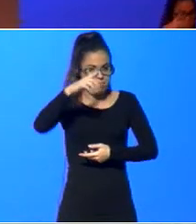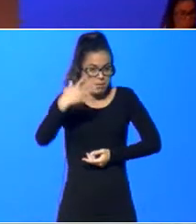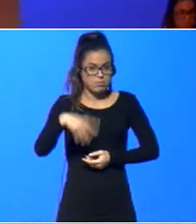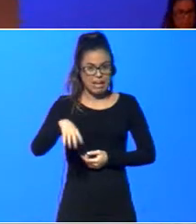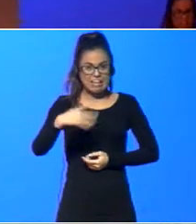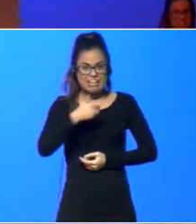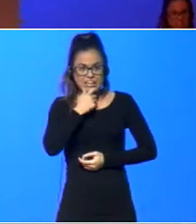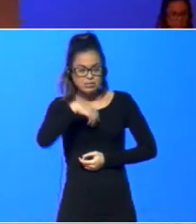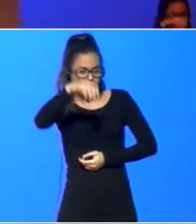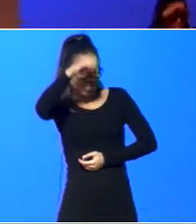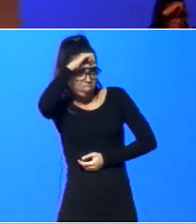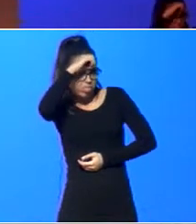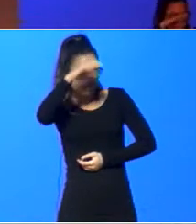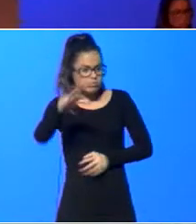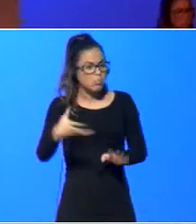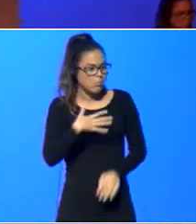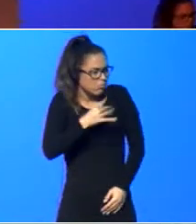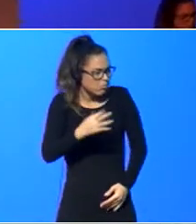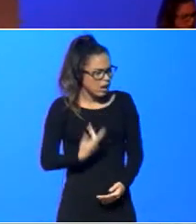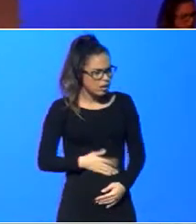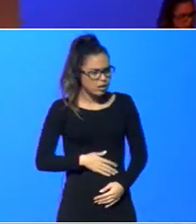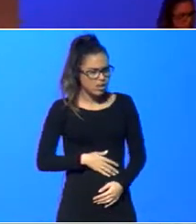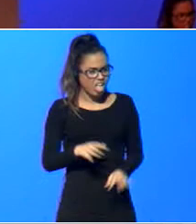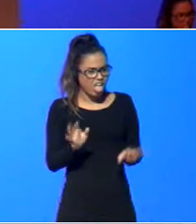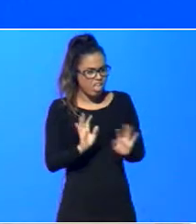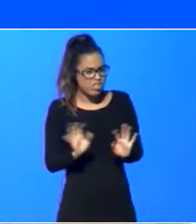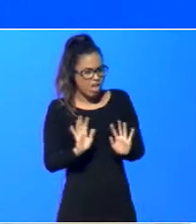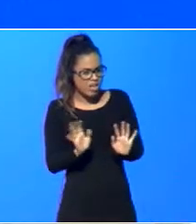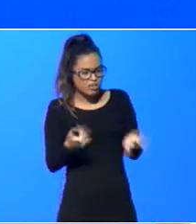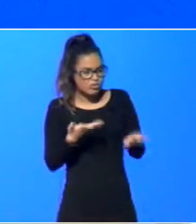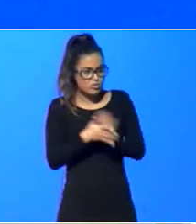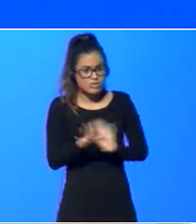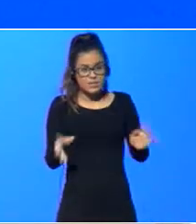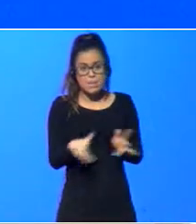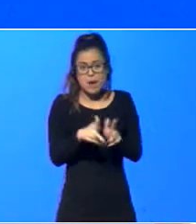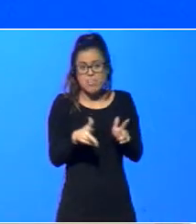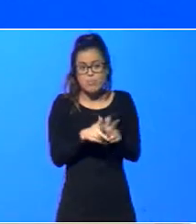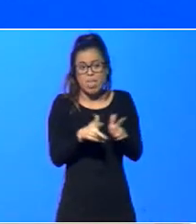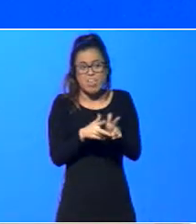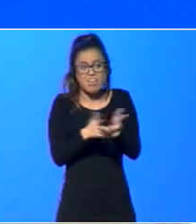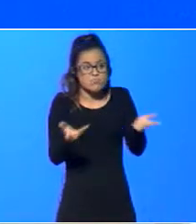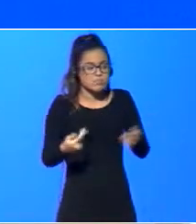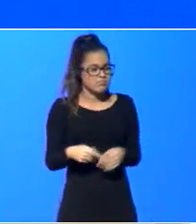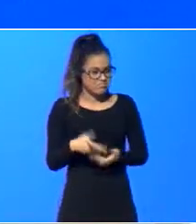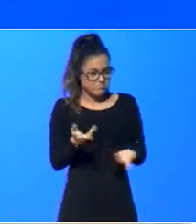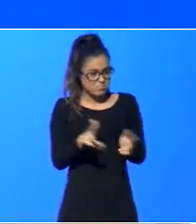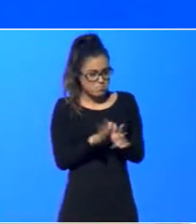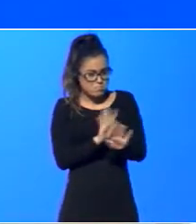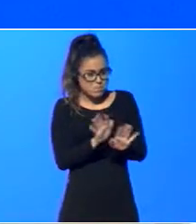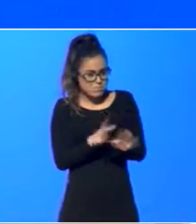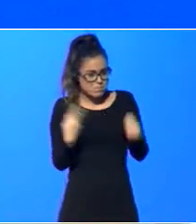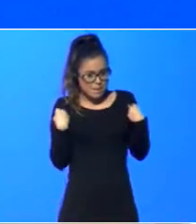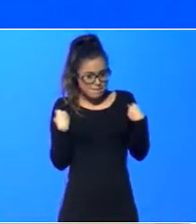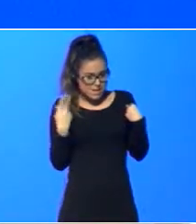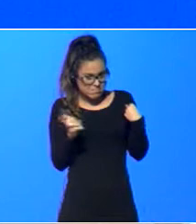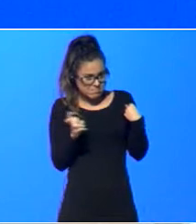pasa nada. No pasa nada. Si eso solo es para ser ciudadano, es para poder vivir, solo es para eso.